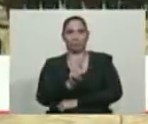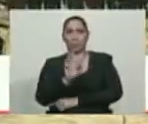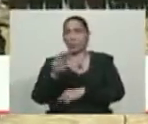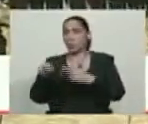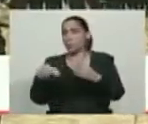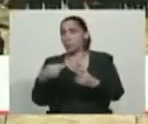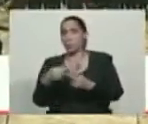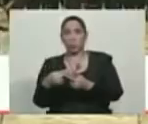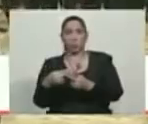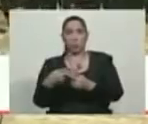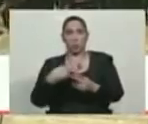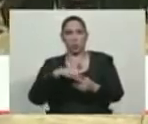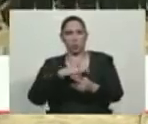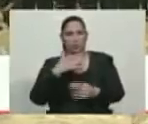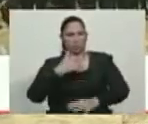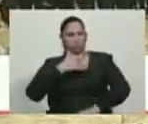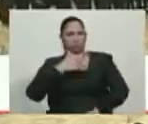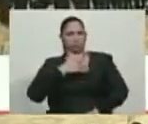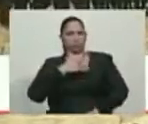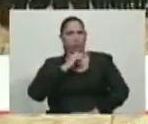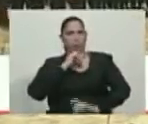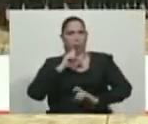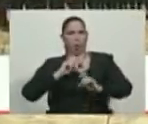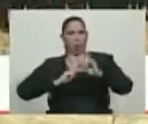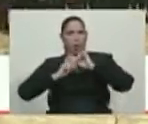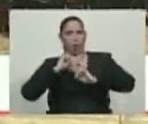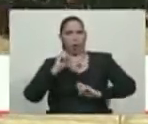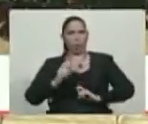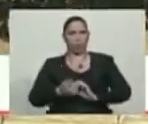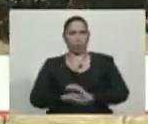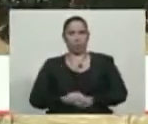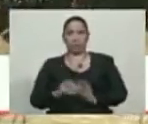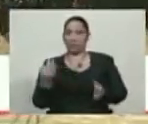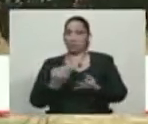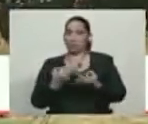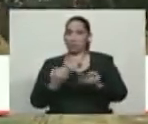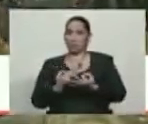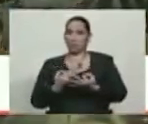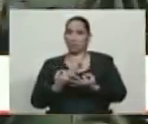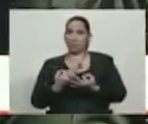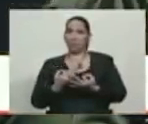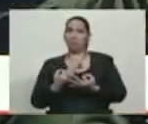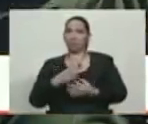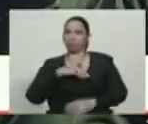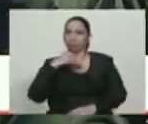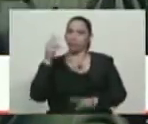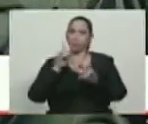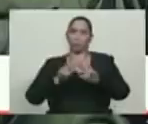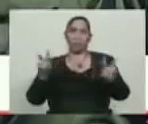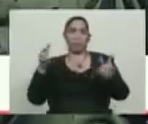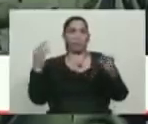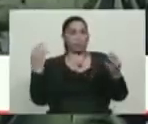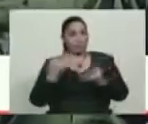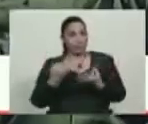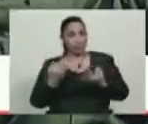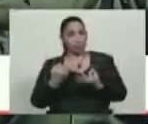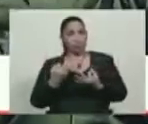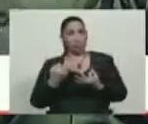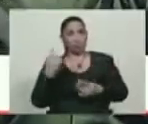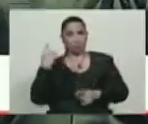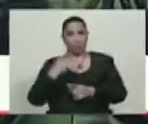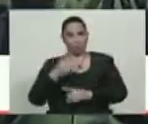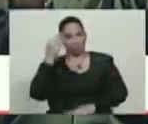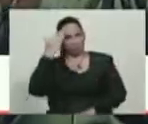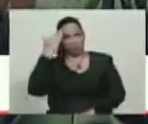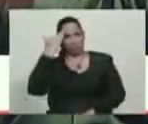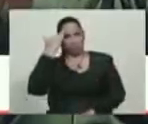estará en nosotros el espíritu del odio. Siempre estará el espíritu de la paz. Pero siempre hay que tener presente